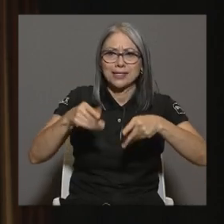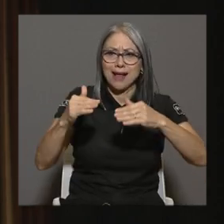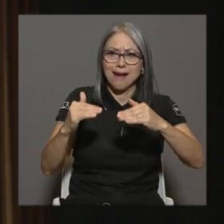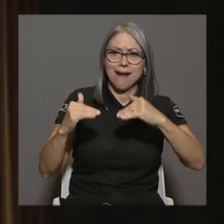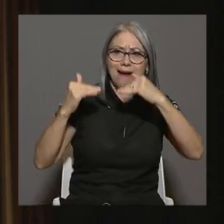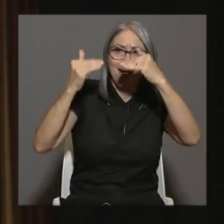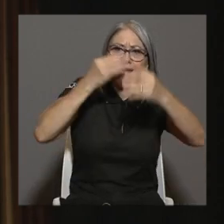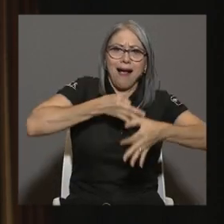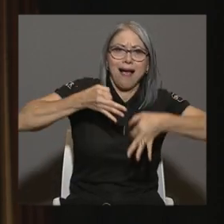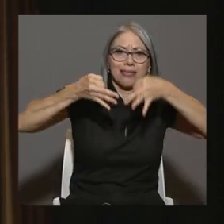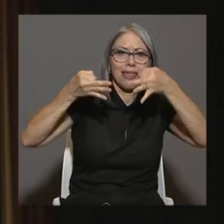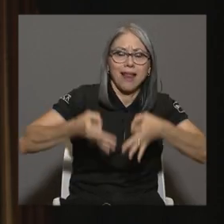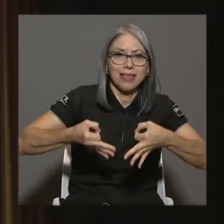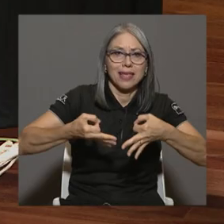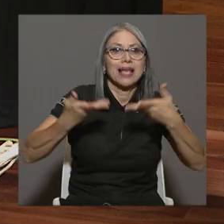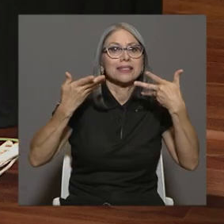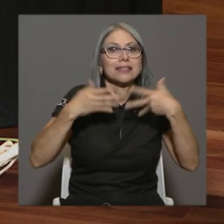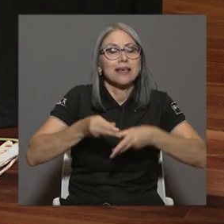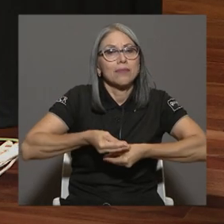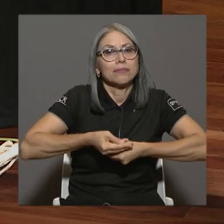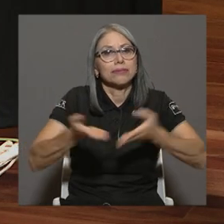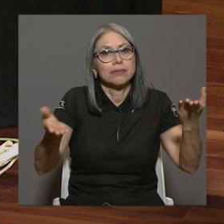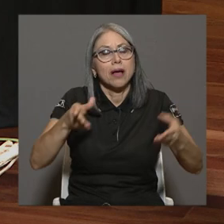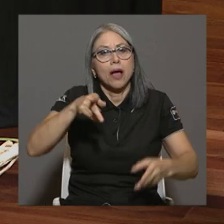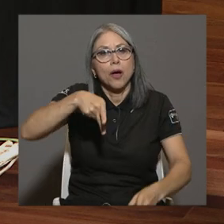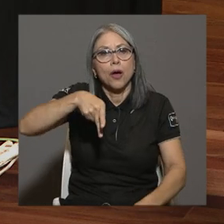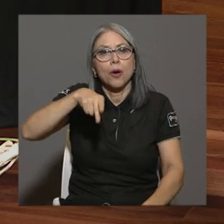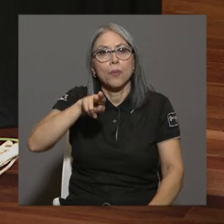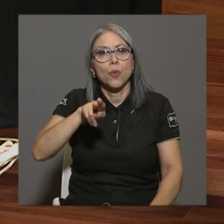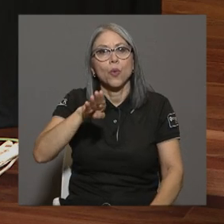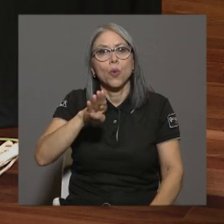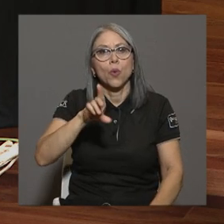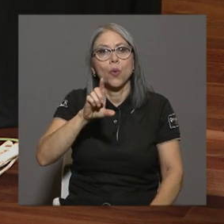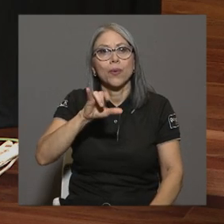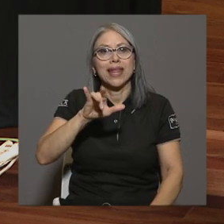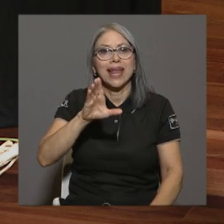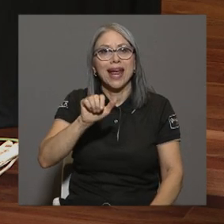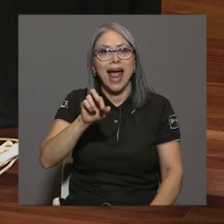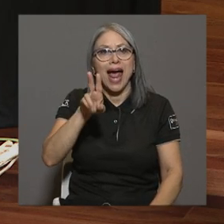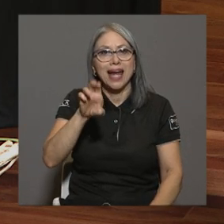puesto en marcha Publicare, una